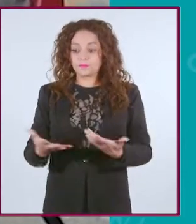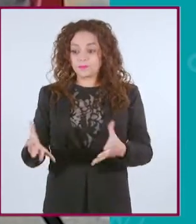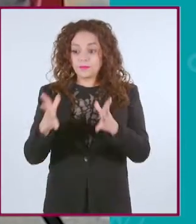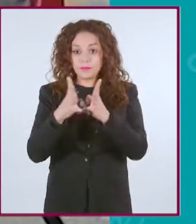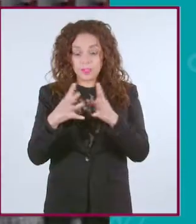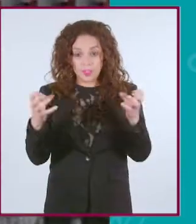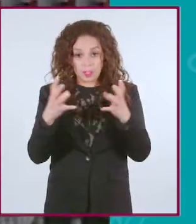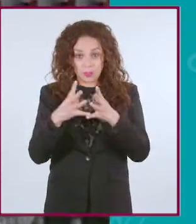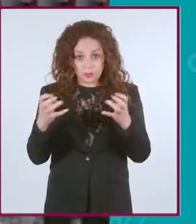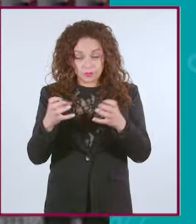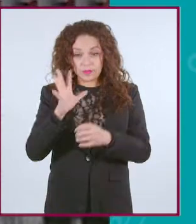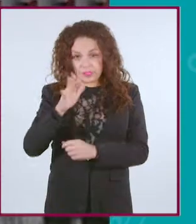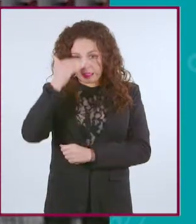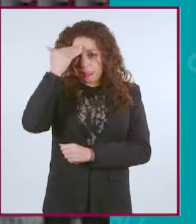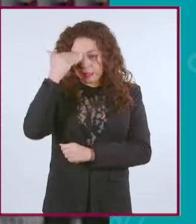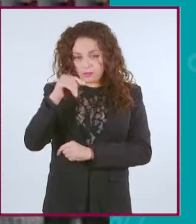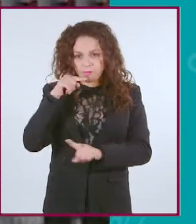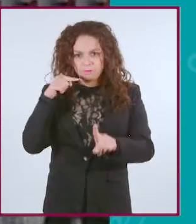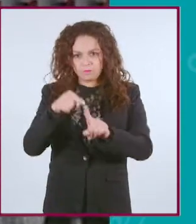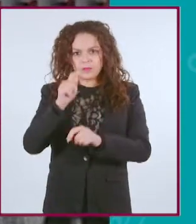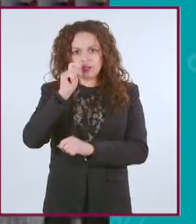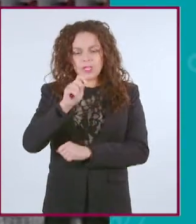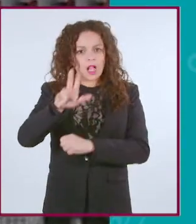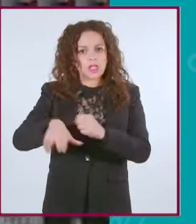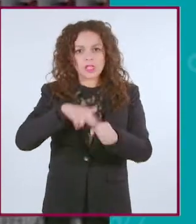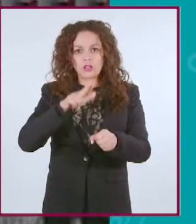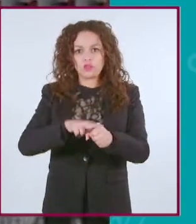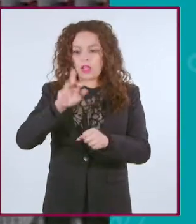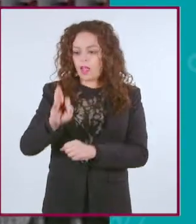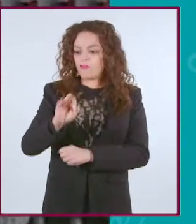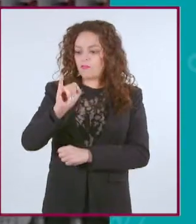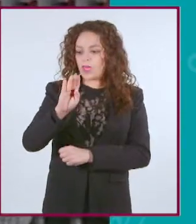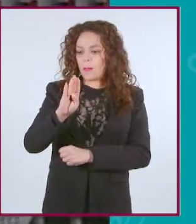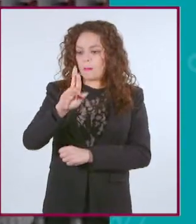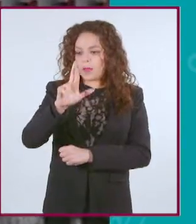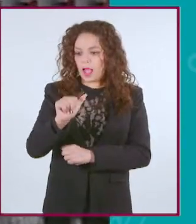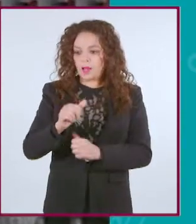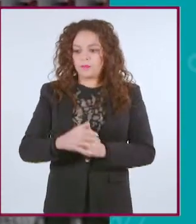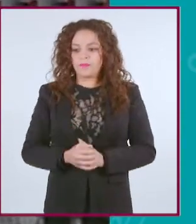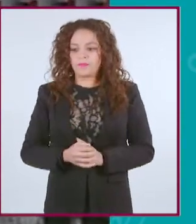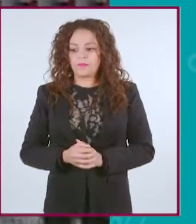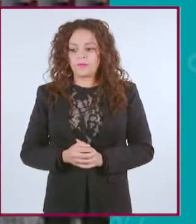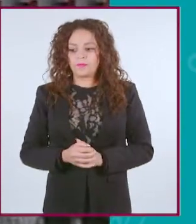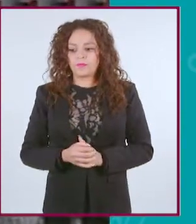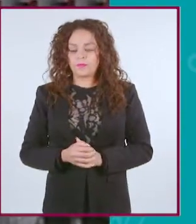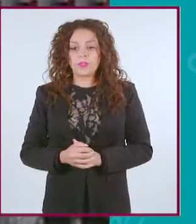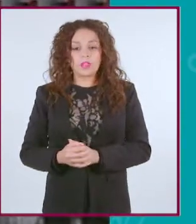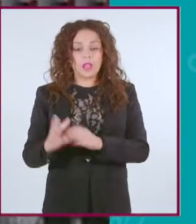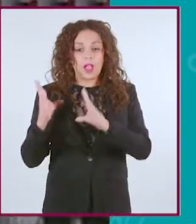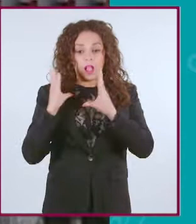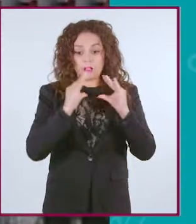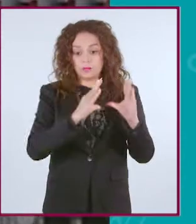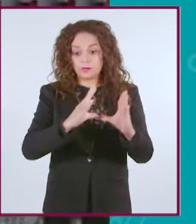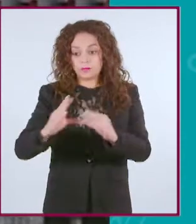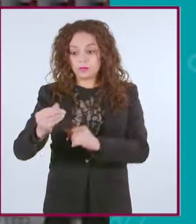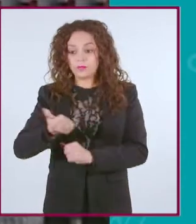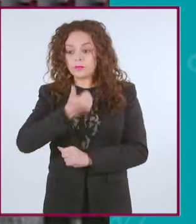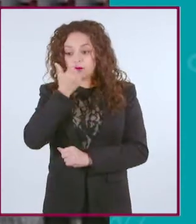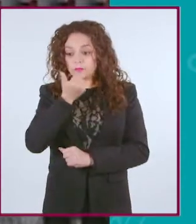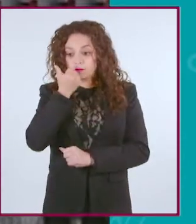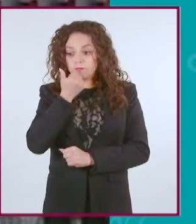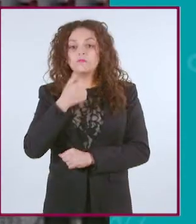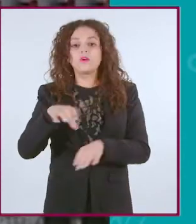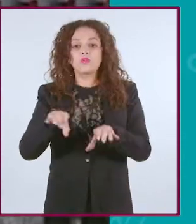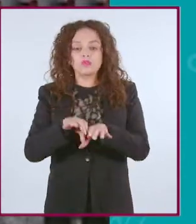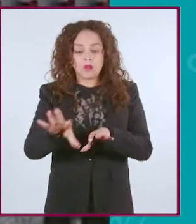bien sabemos, es una fibra natural donde nosotros enseñamos a los alumnos desde la pizca y a seleccionar